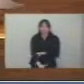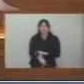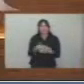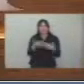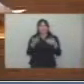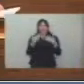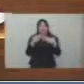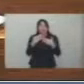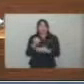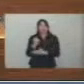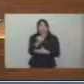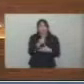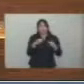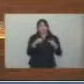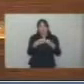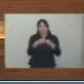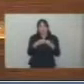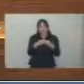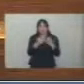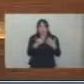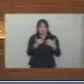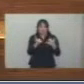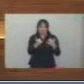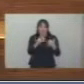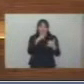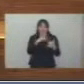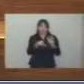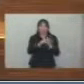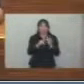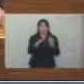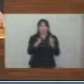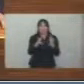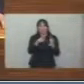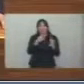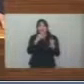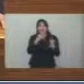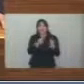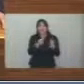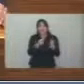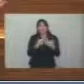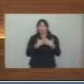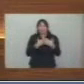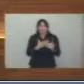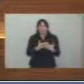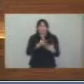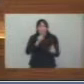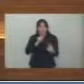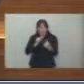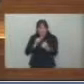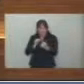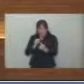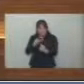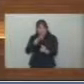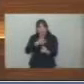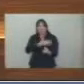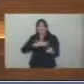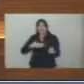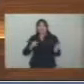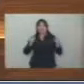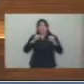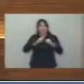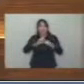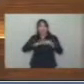parlamentarios que han permitido la aprobación de esta ley. Reiteramos la voluntad de diálogo para seguir adoptando acuerdos mayoritarios